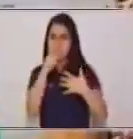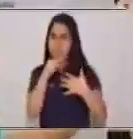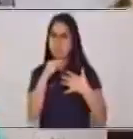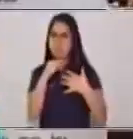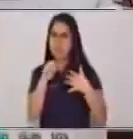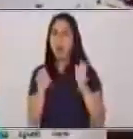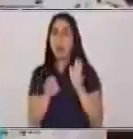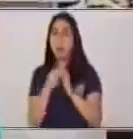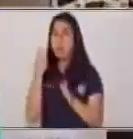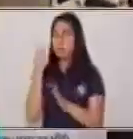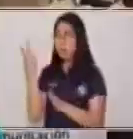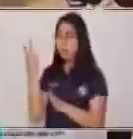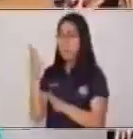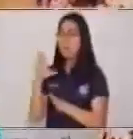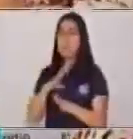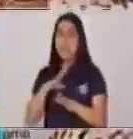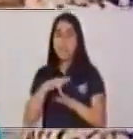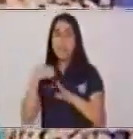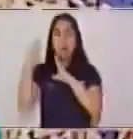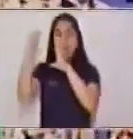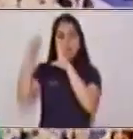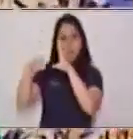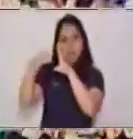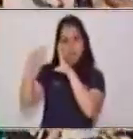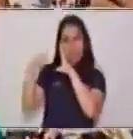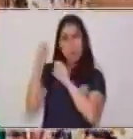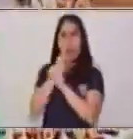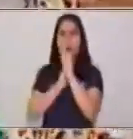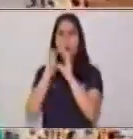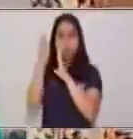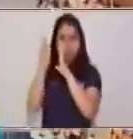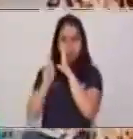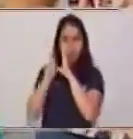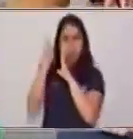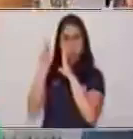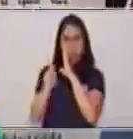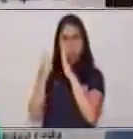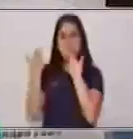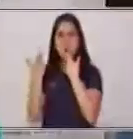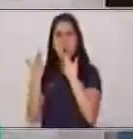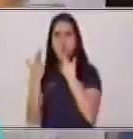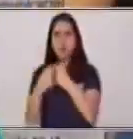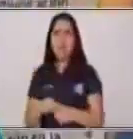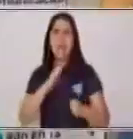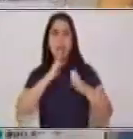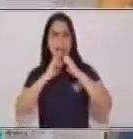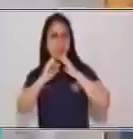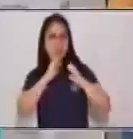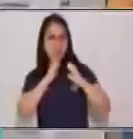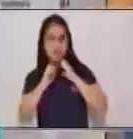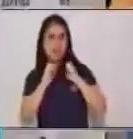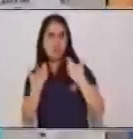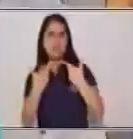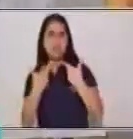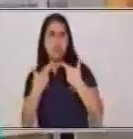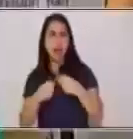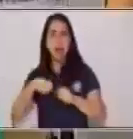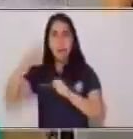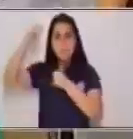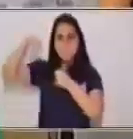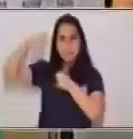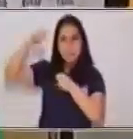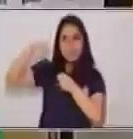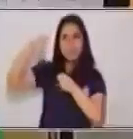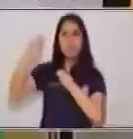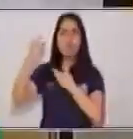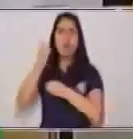noticias, videoblogueros, entrevistas, trailers, series de películas y cualquier